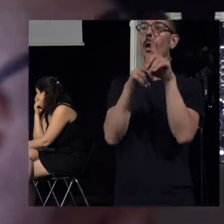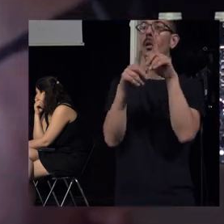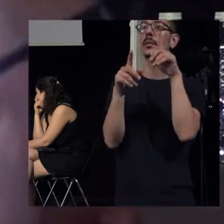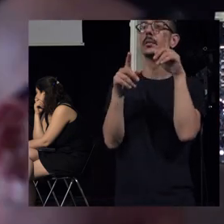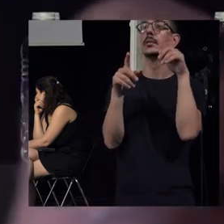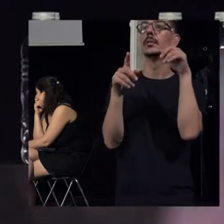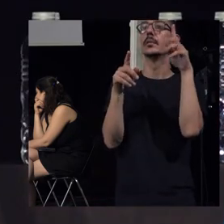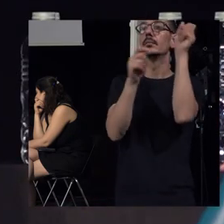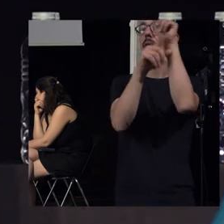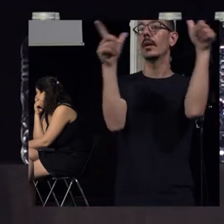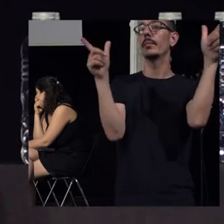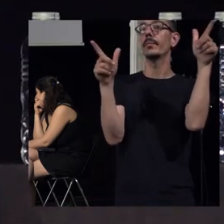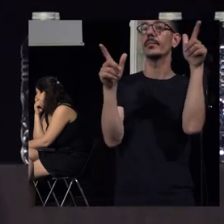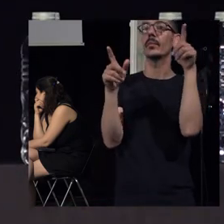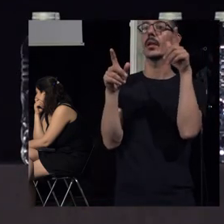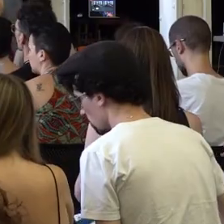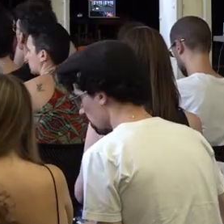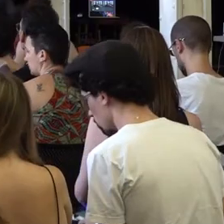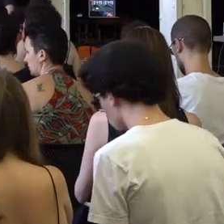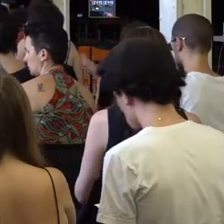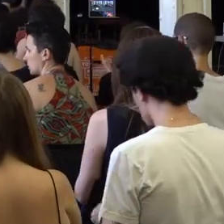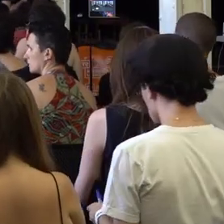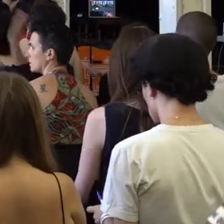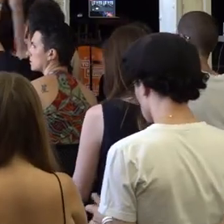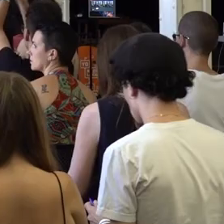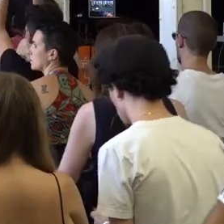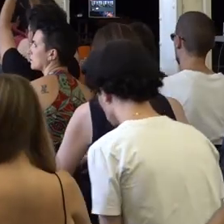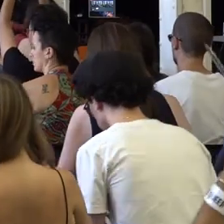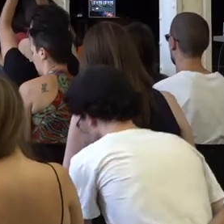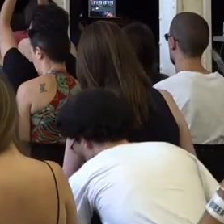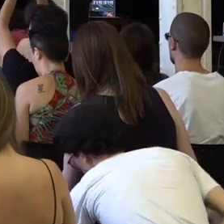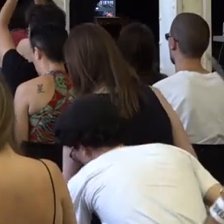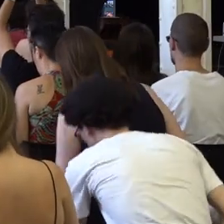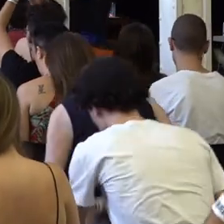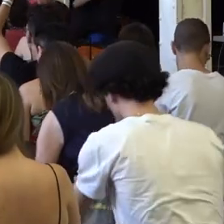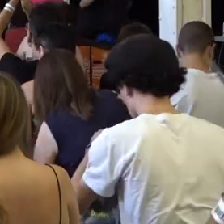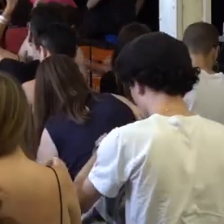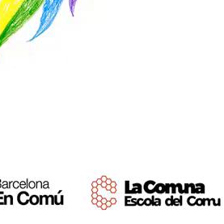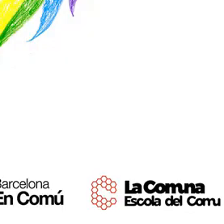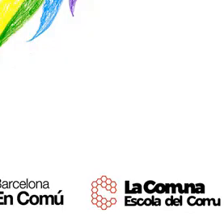estigma, pero bueno, un poco por ahí también, ¿no? Voy a cerrar la mesa, pero no.